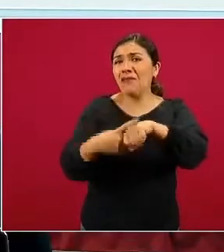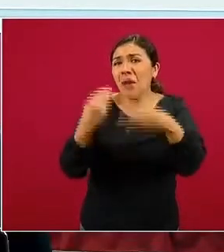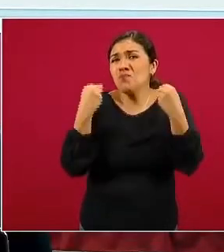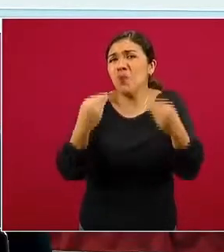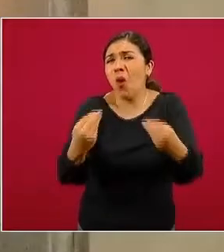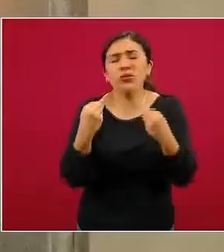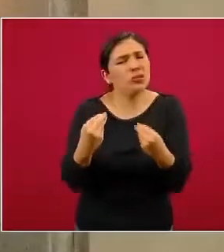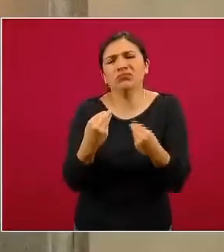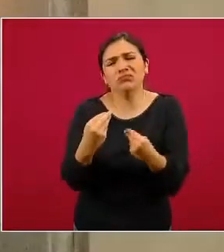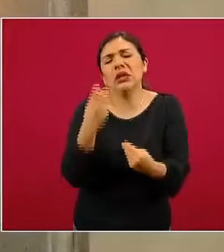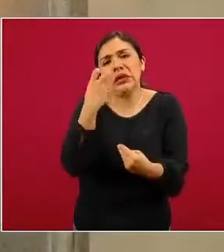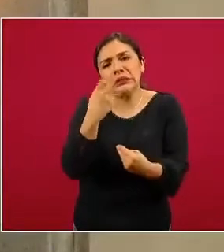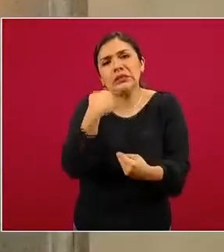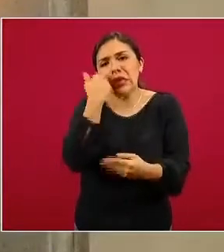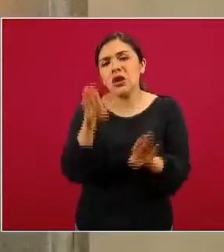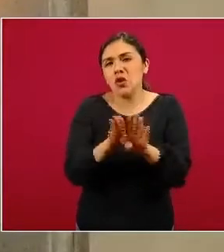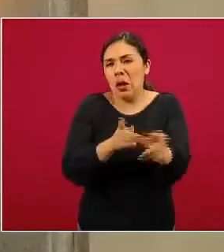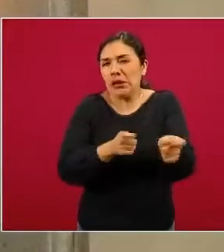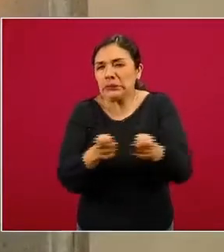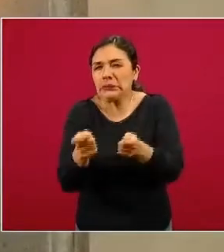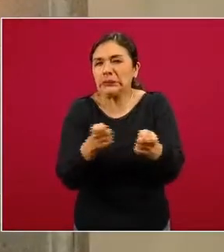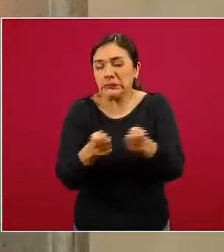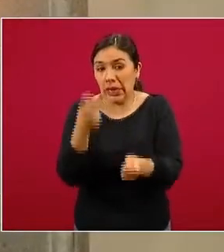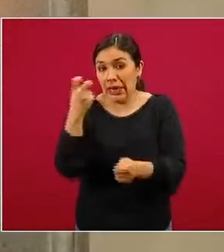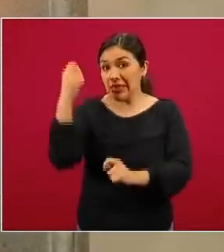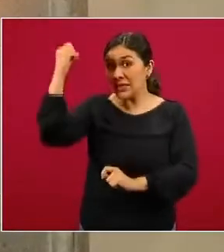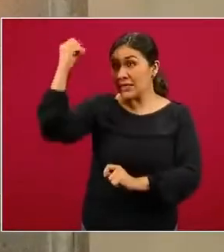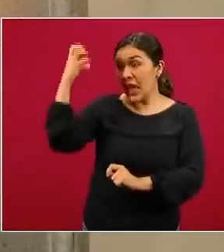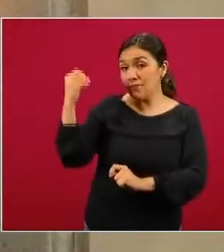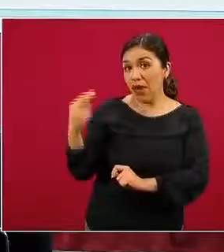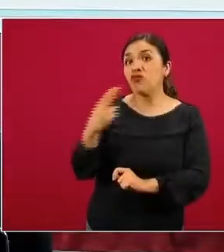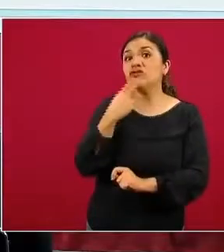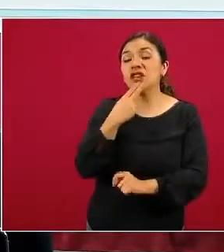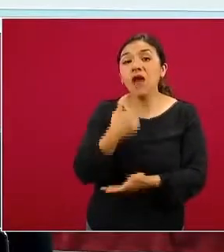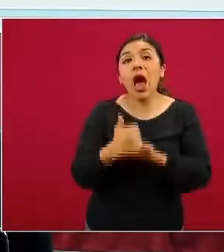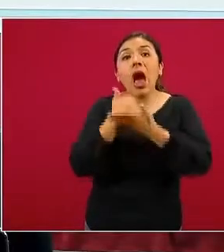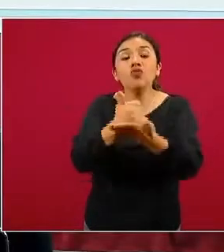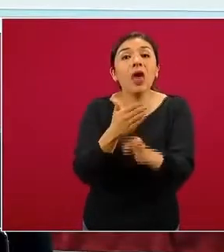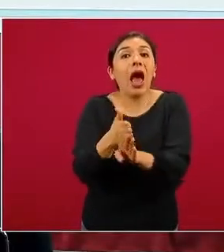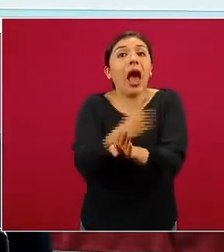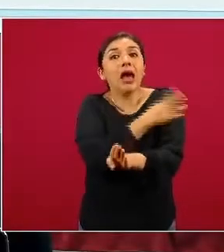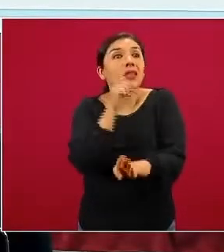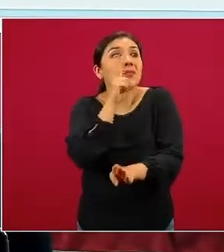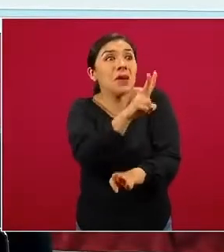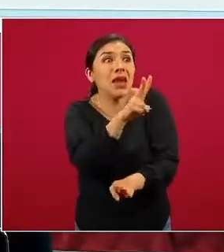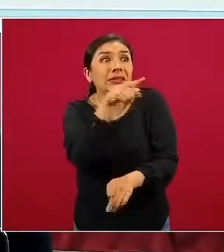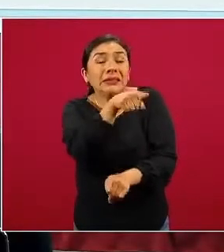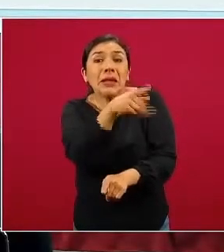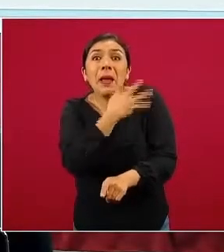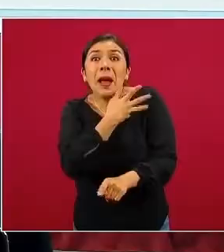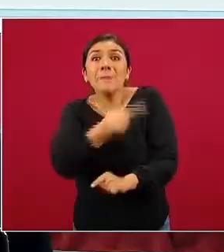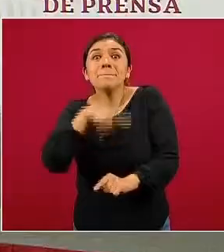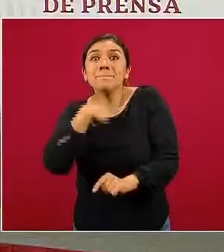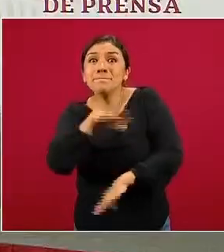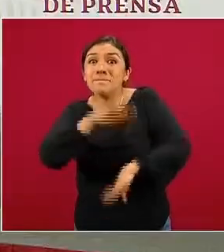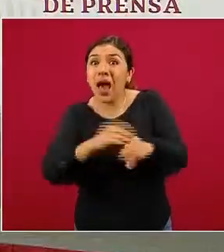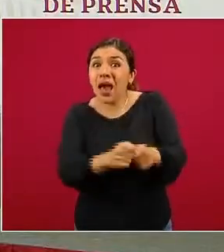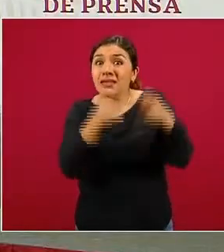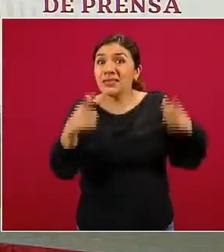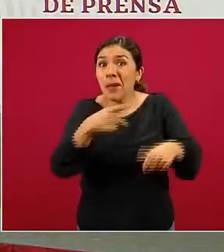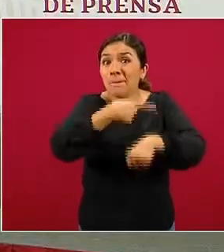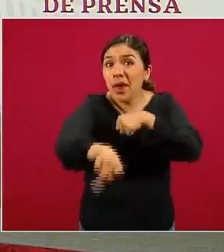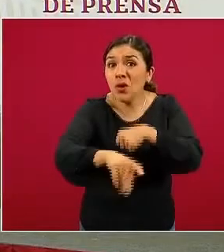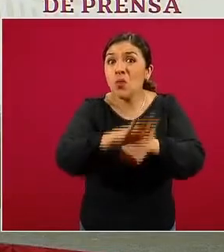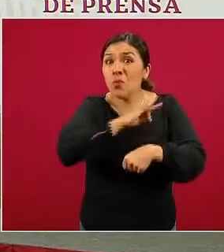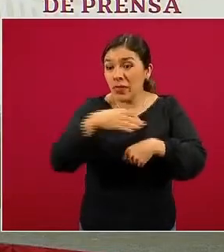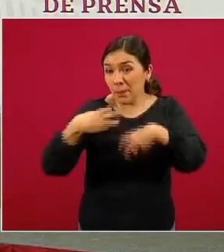del país, sobre todo en lo local. Entonces el semáforo de riesgo detecta que está habiendo un incremento del riesgo y por lo tanto de